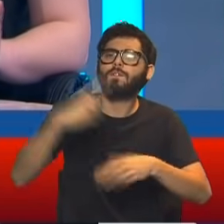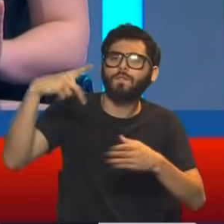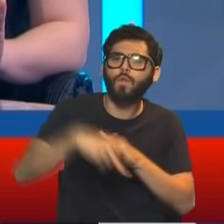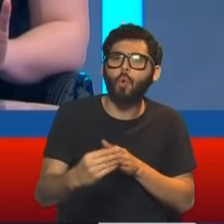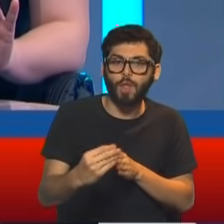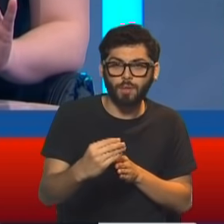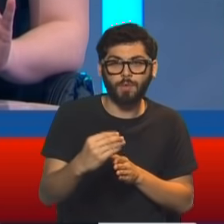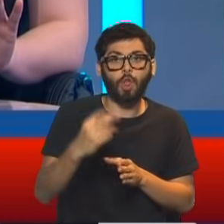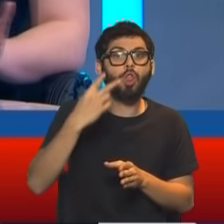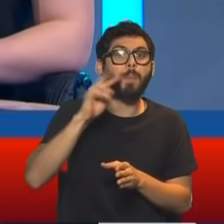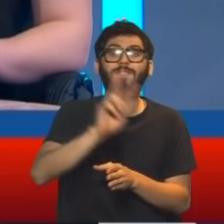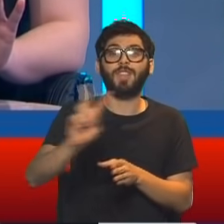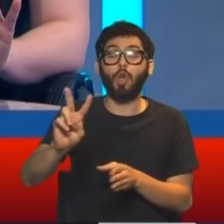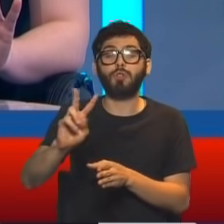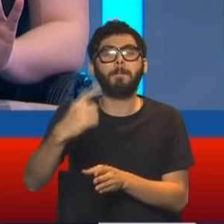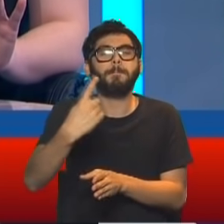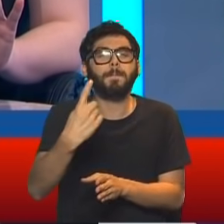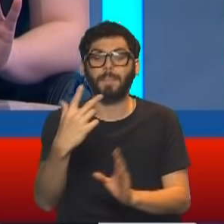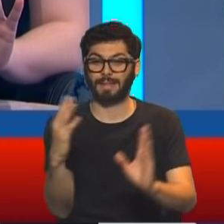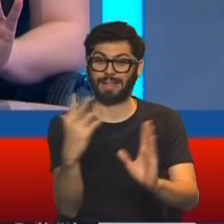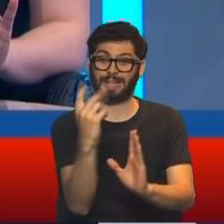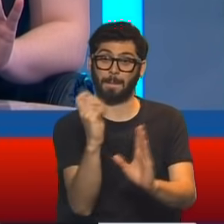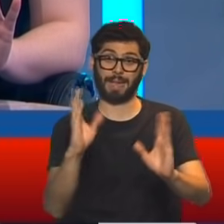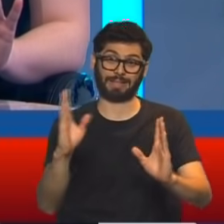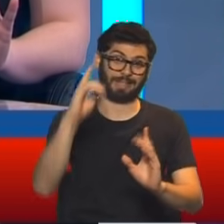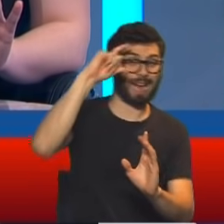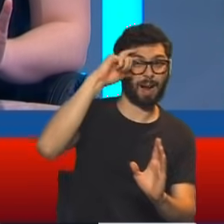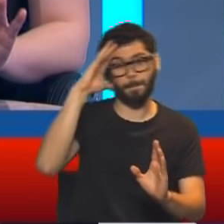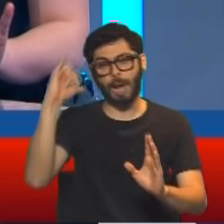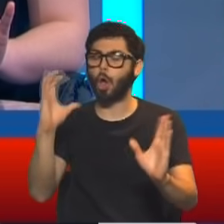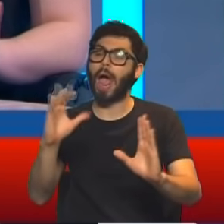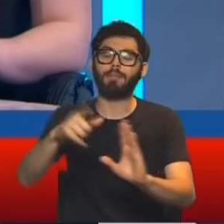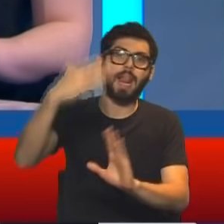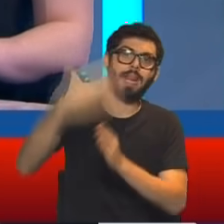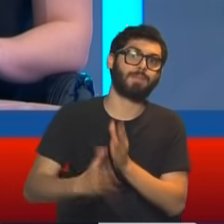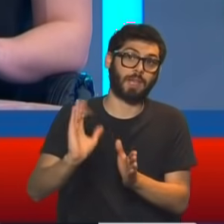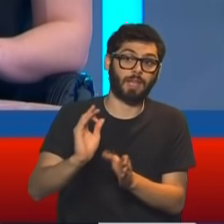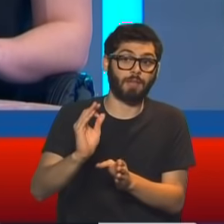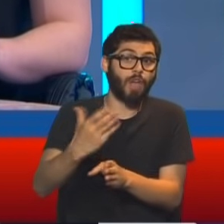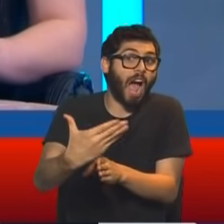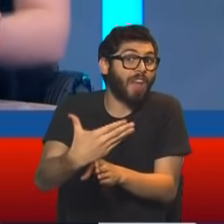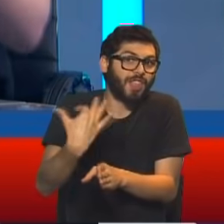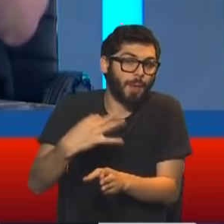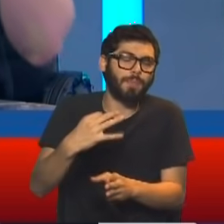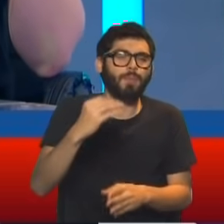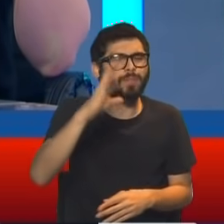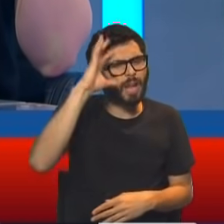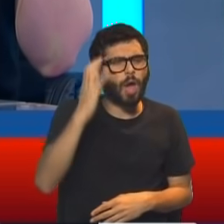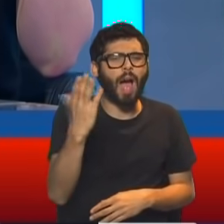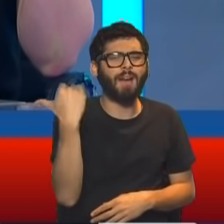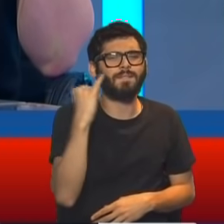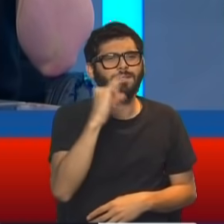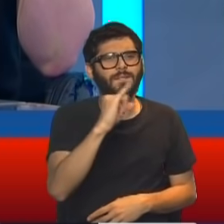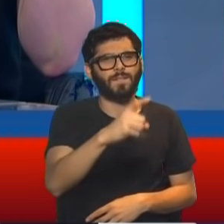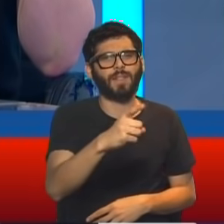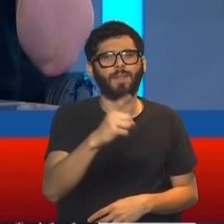primer trimestre de 2022. Antes de eso, el acuerdo tiene que estar realizado porque justamente lo que... ¿Te acuerdas? Hace un tiempo habíamos